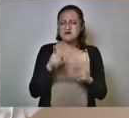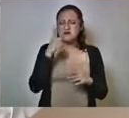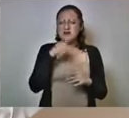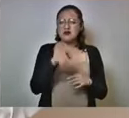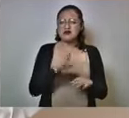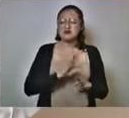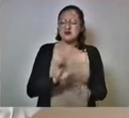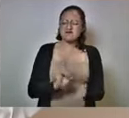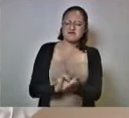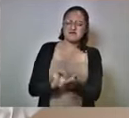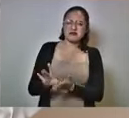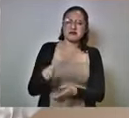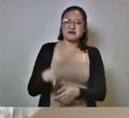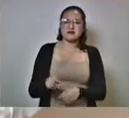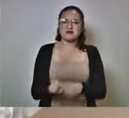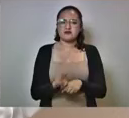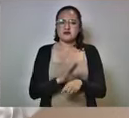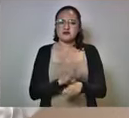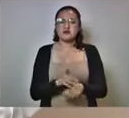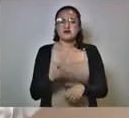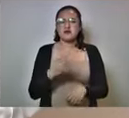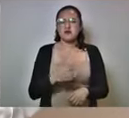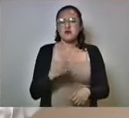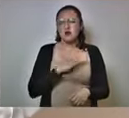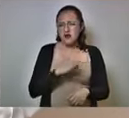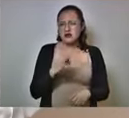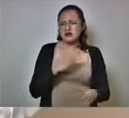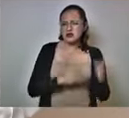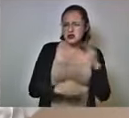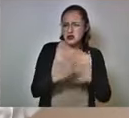pandemia. Seamos capaces.